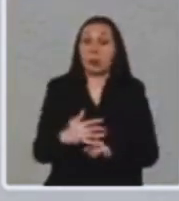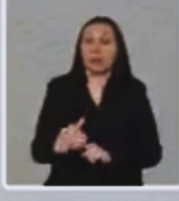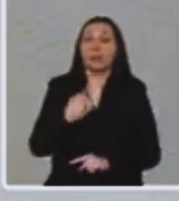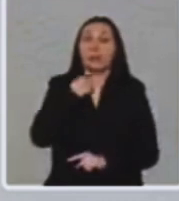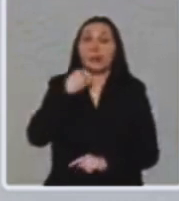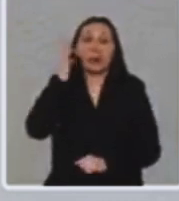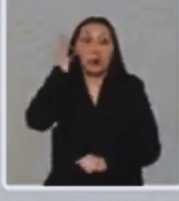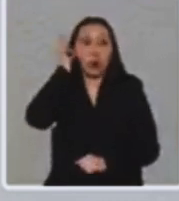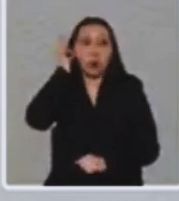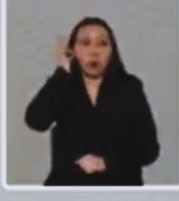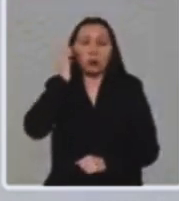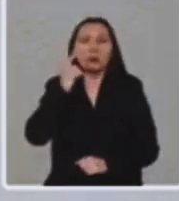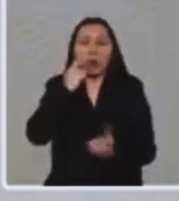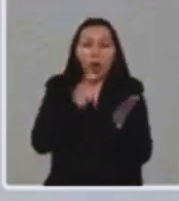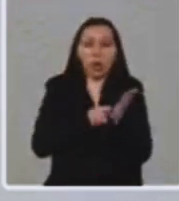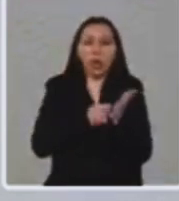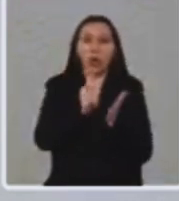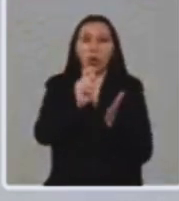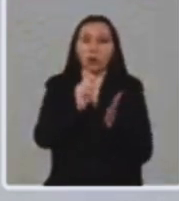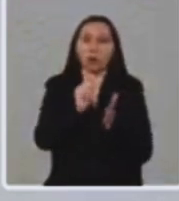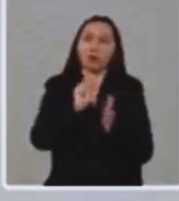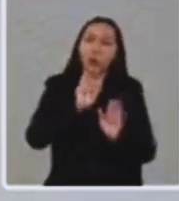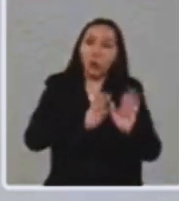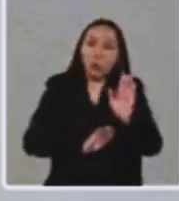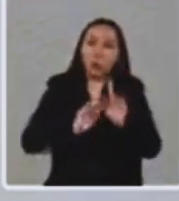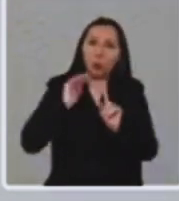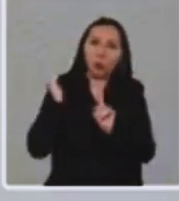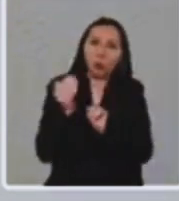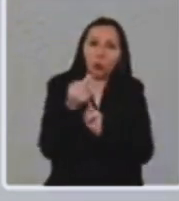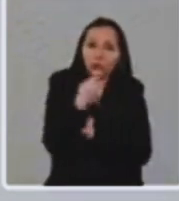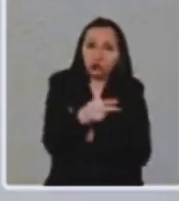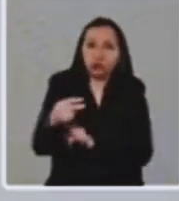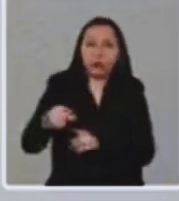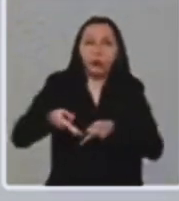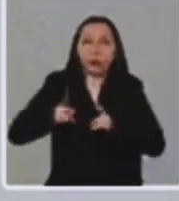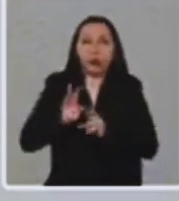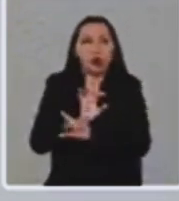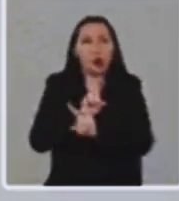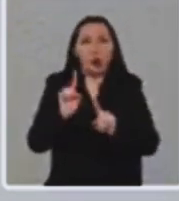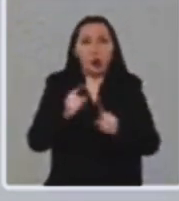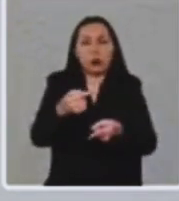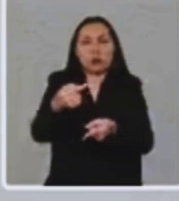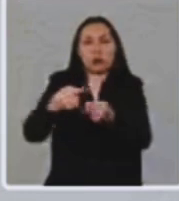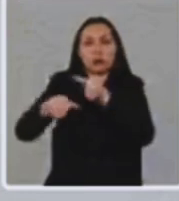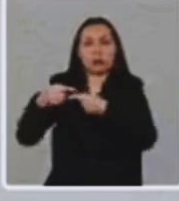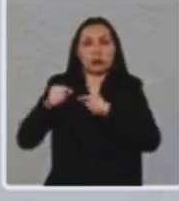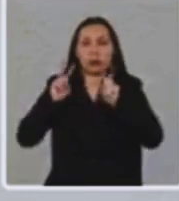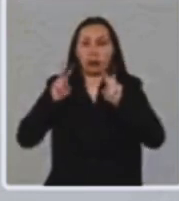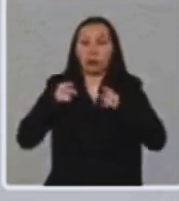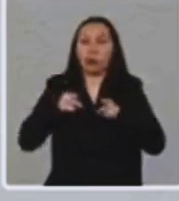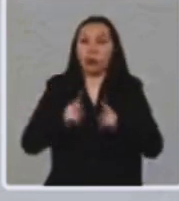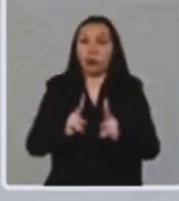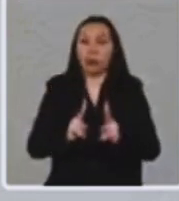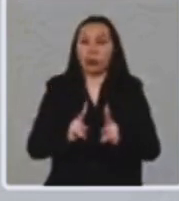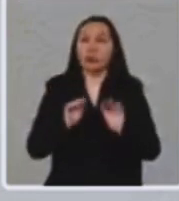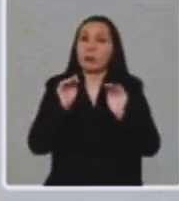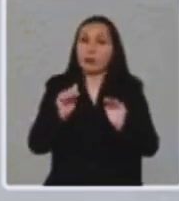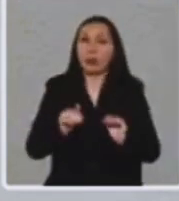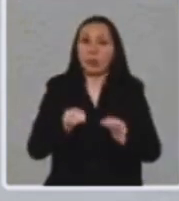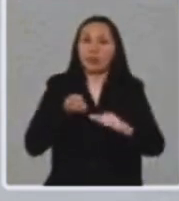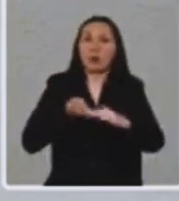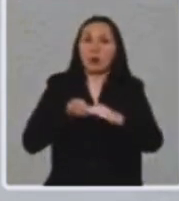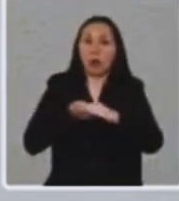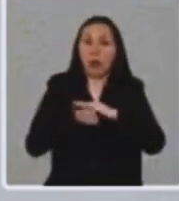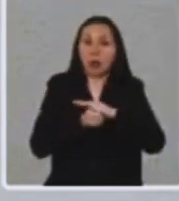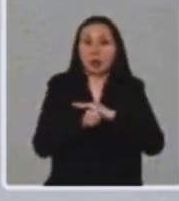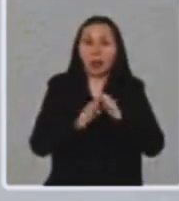las afecta, reconociendo y protegiendo sus derechos y que no haya retroceso en ello, tal como es el